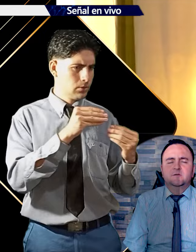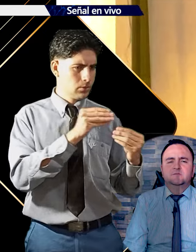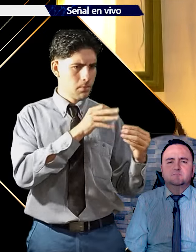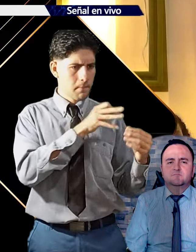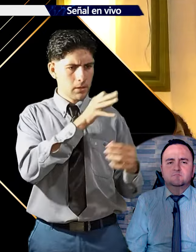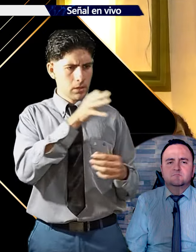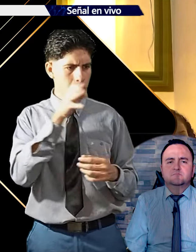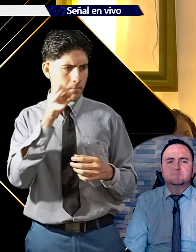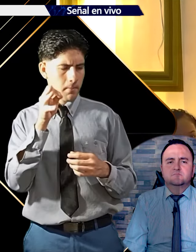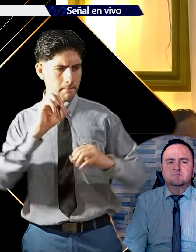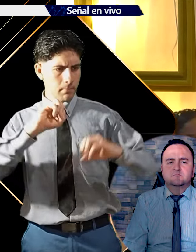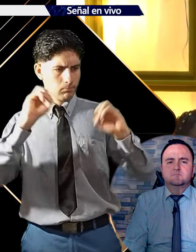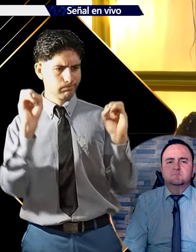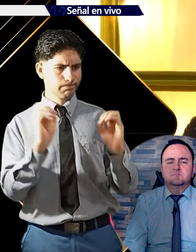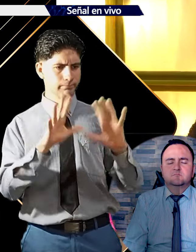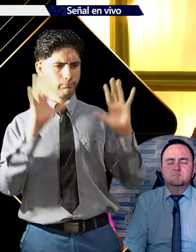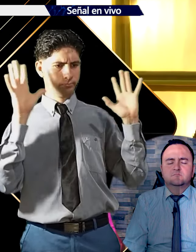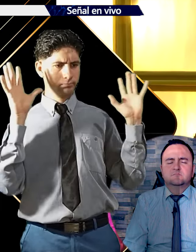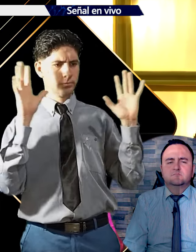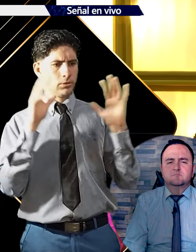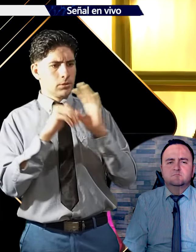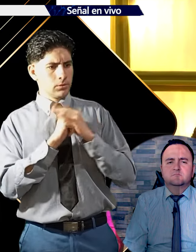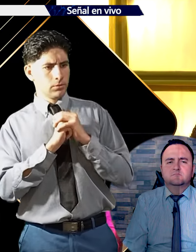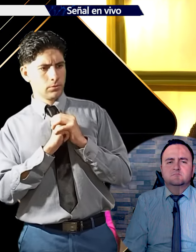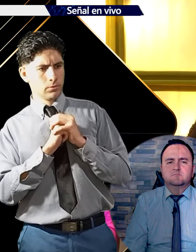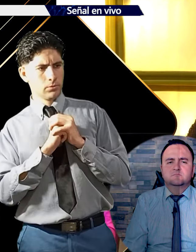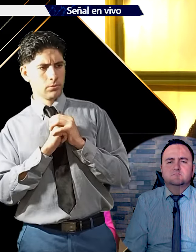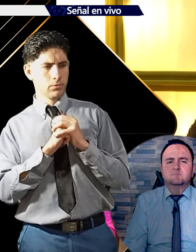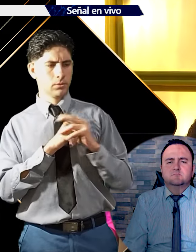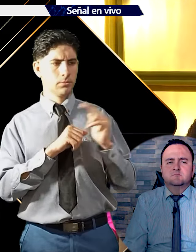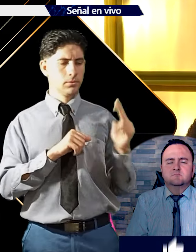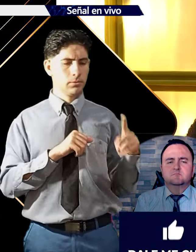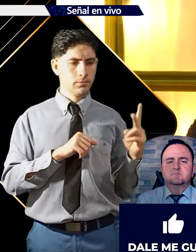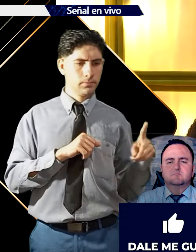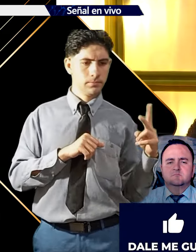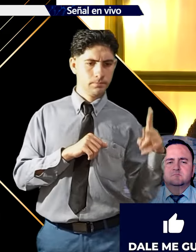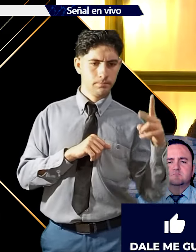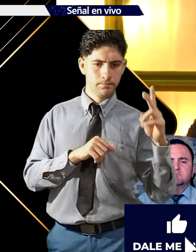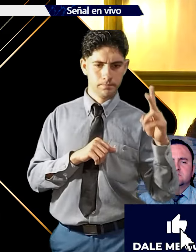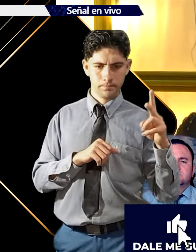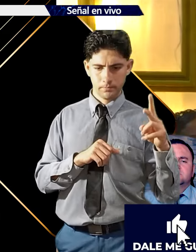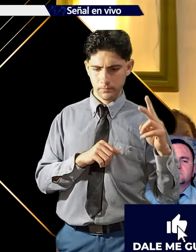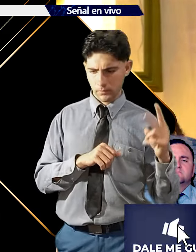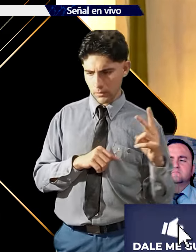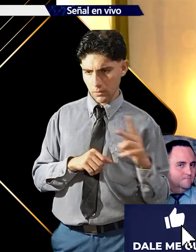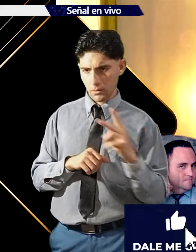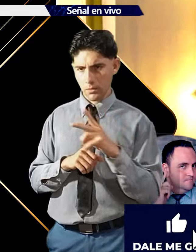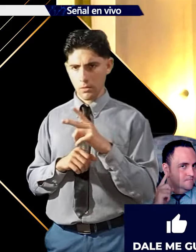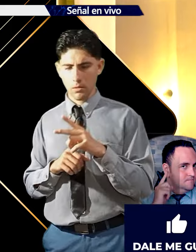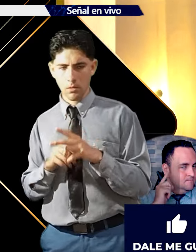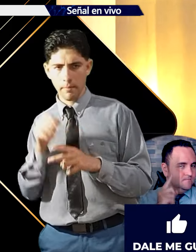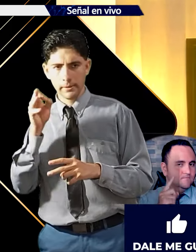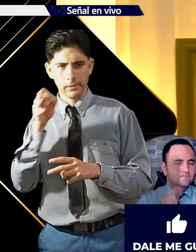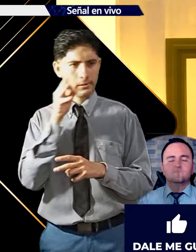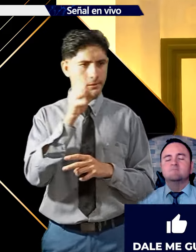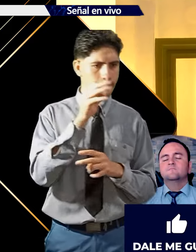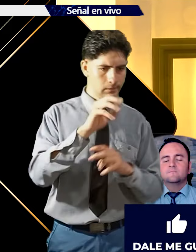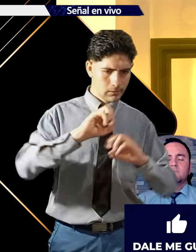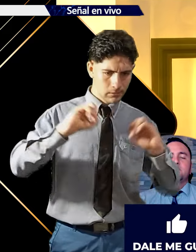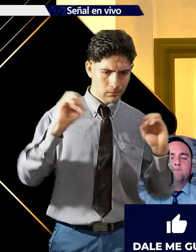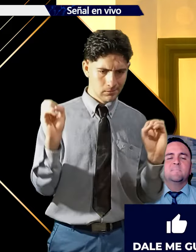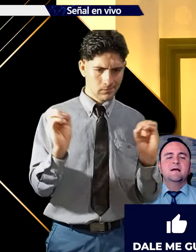libertando cautivos, que predicando la palabra, y aún el mismo Jesús se caminaba hasta 13 kilómetros para ir de un